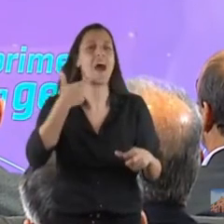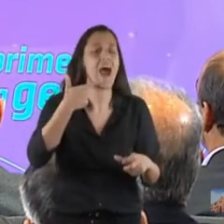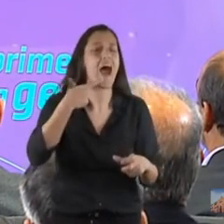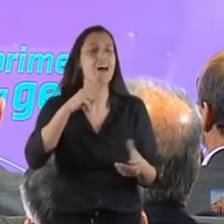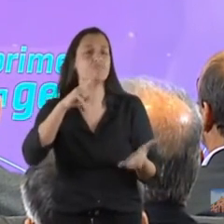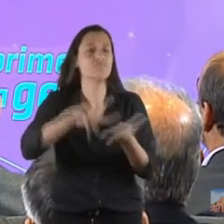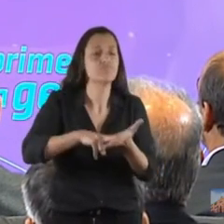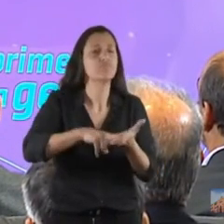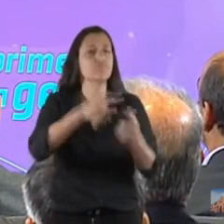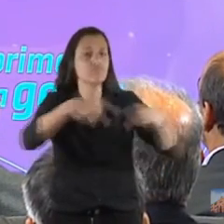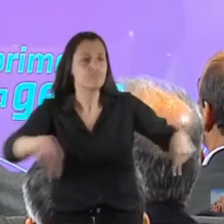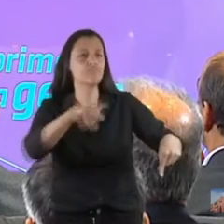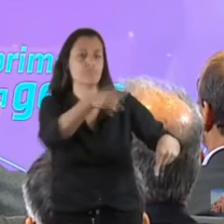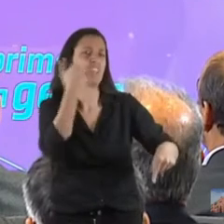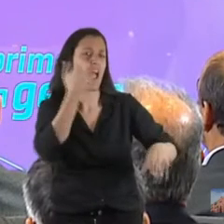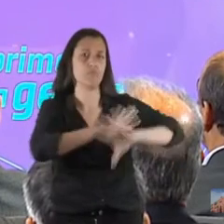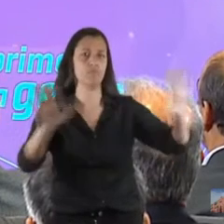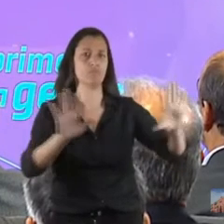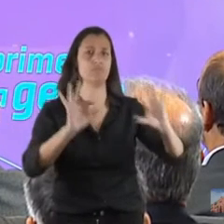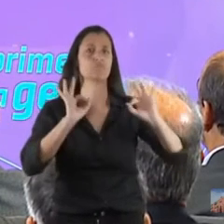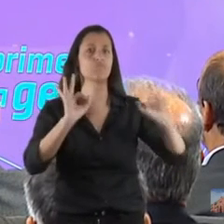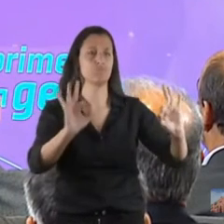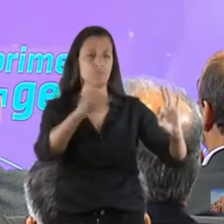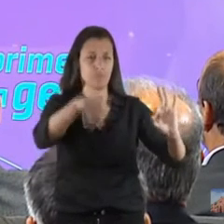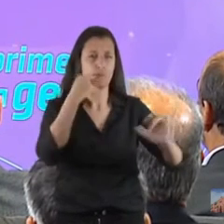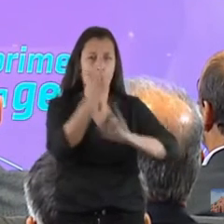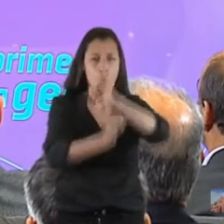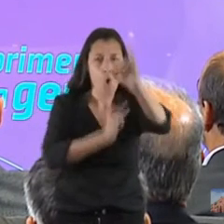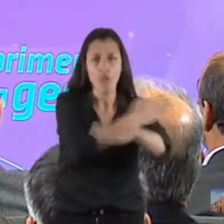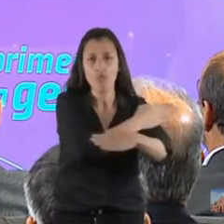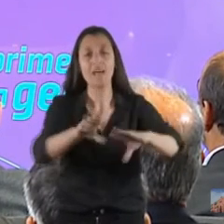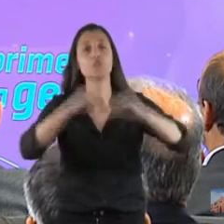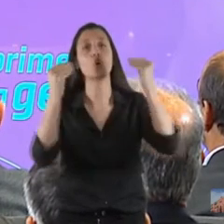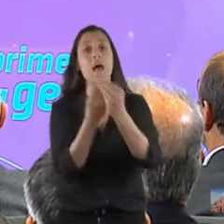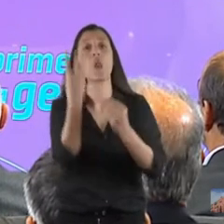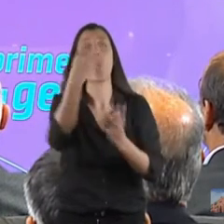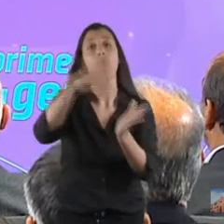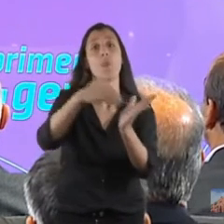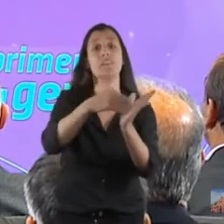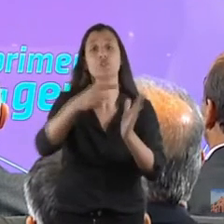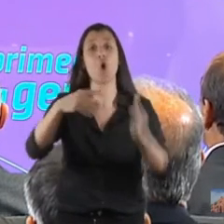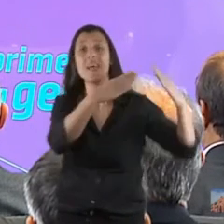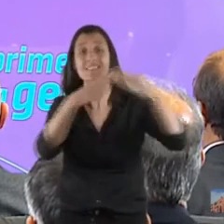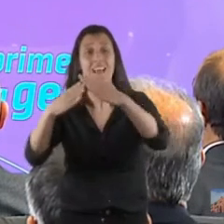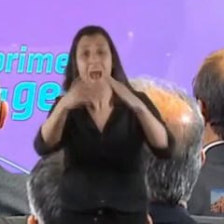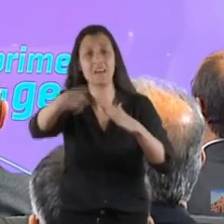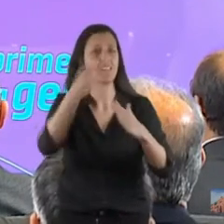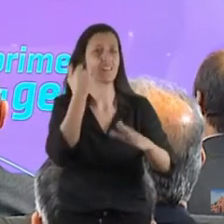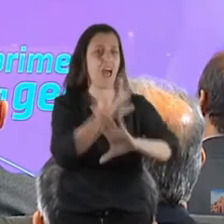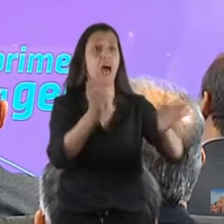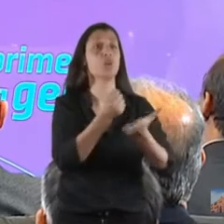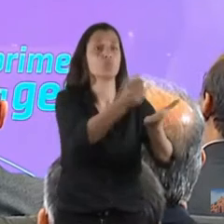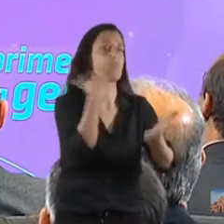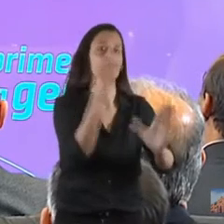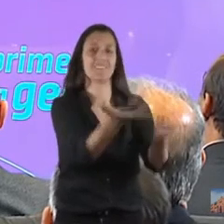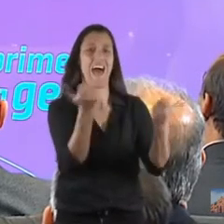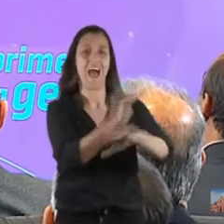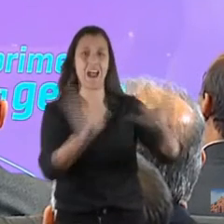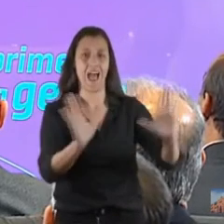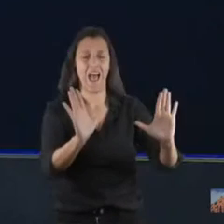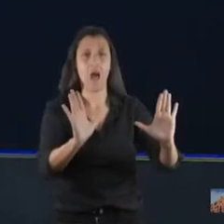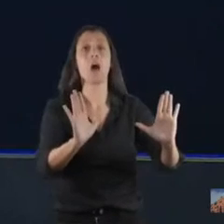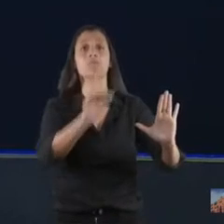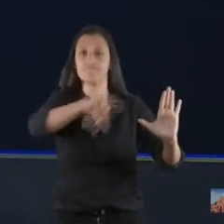concluido conté que hay 4 millones de hogares que no van a utilizar el subsidio y en